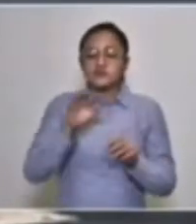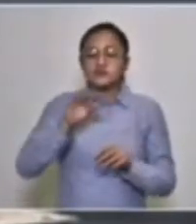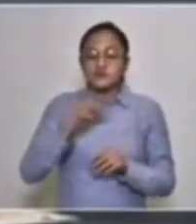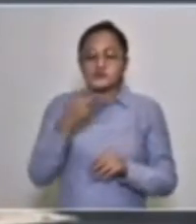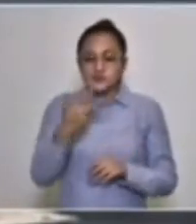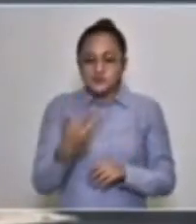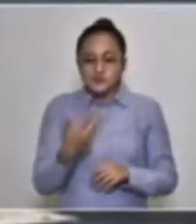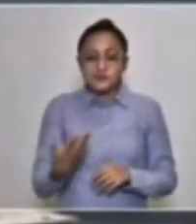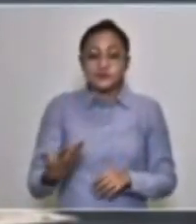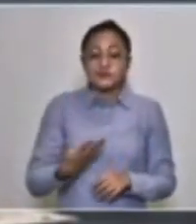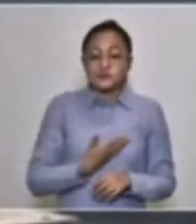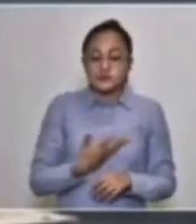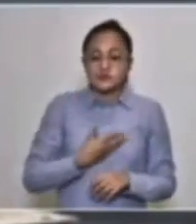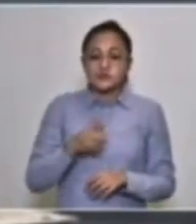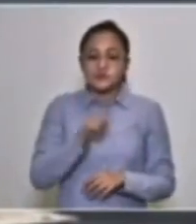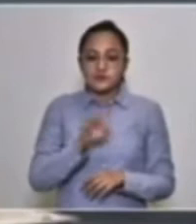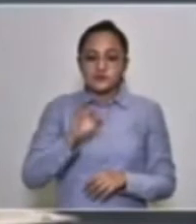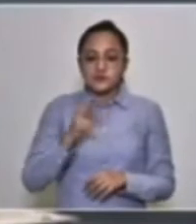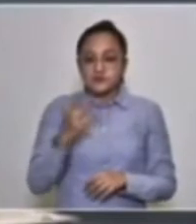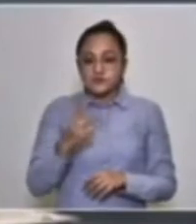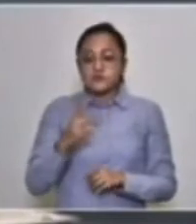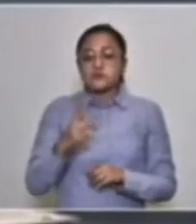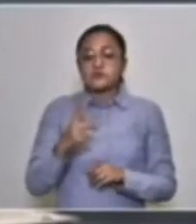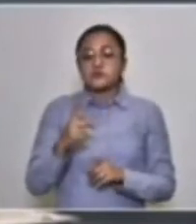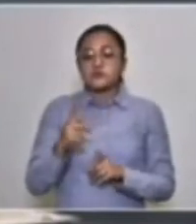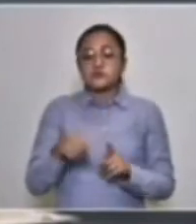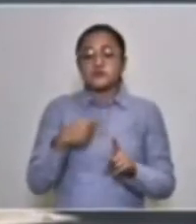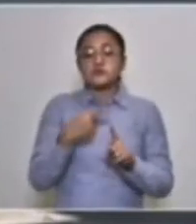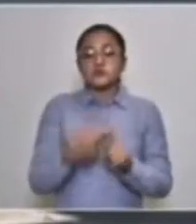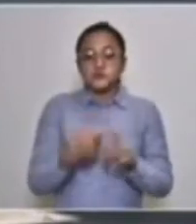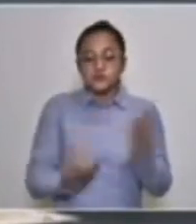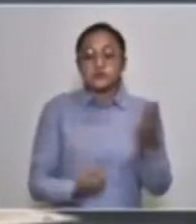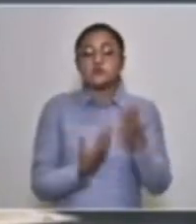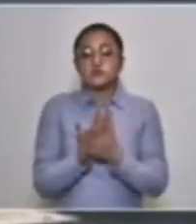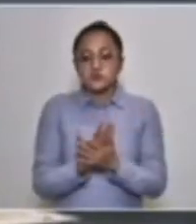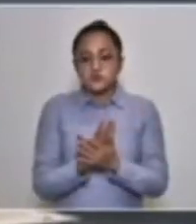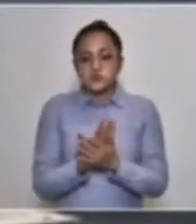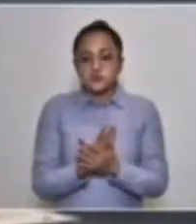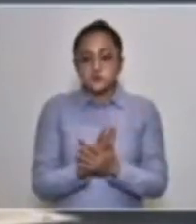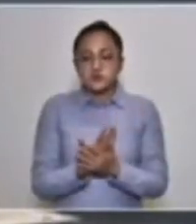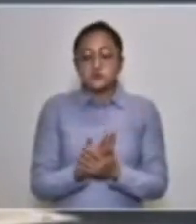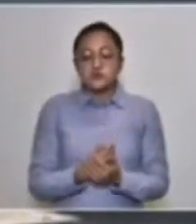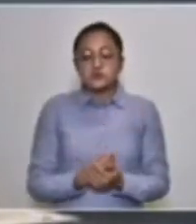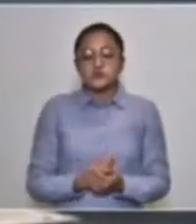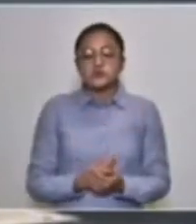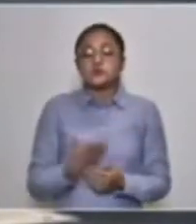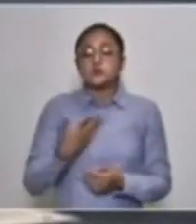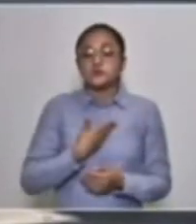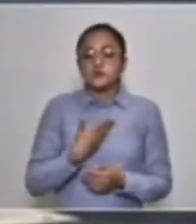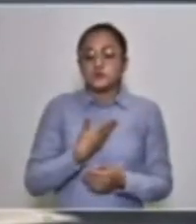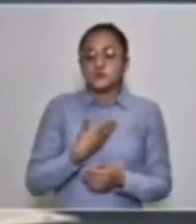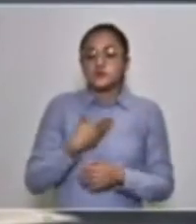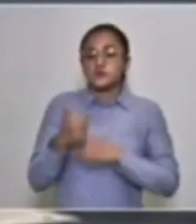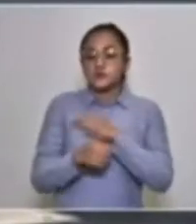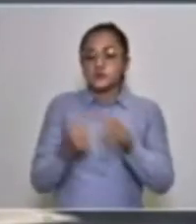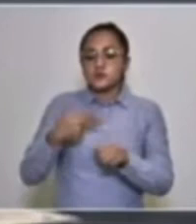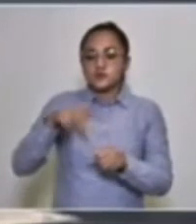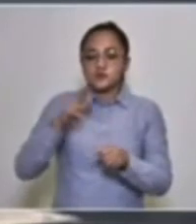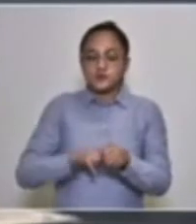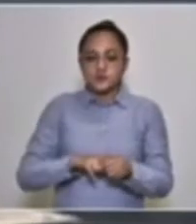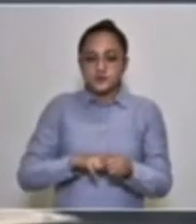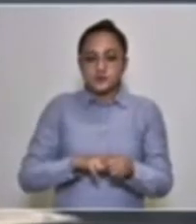151,898, teniendo 148 casos activos nuevos en comparación del día de ayer. Tenemos casos activos